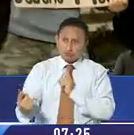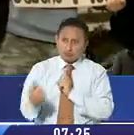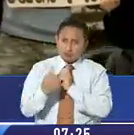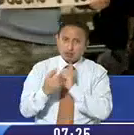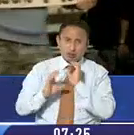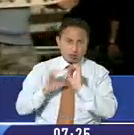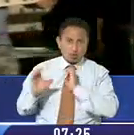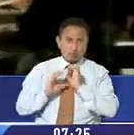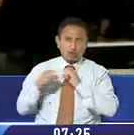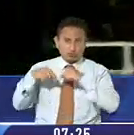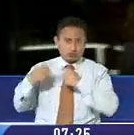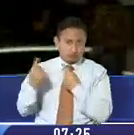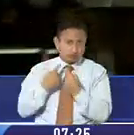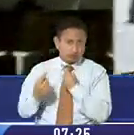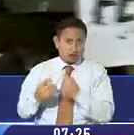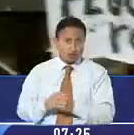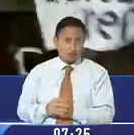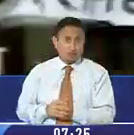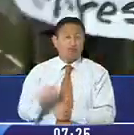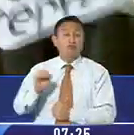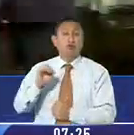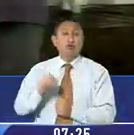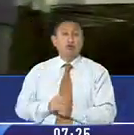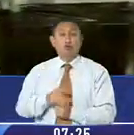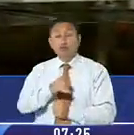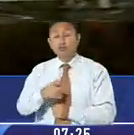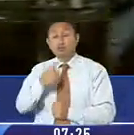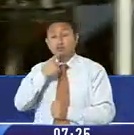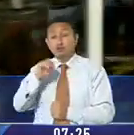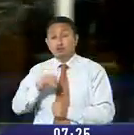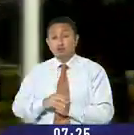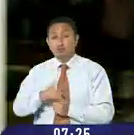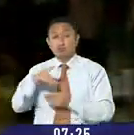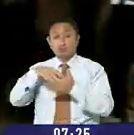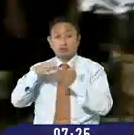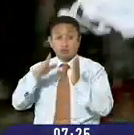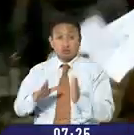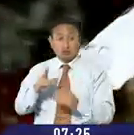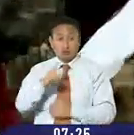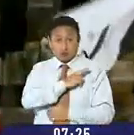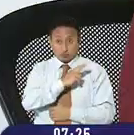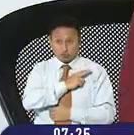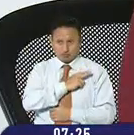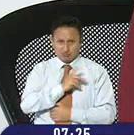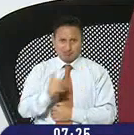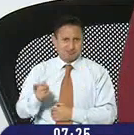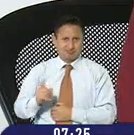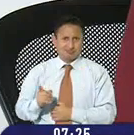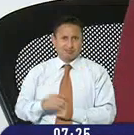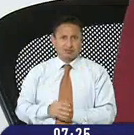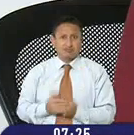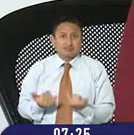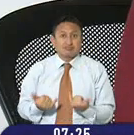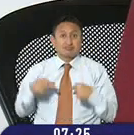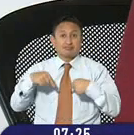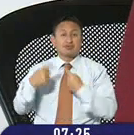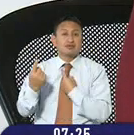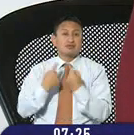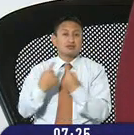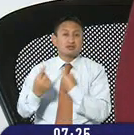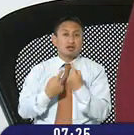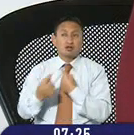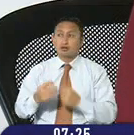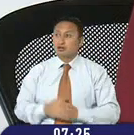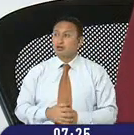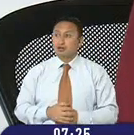el diálogo y mucho menos que se hayan identificado como estudiantes de la institución. Que las vías de diálogo y las vías